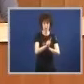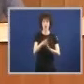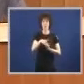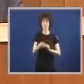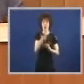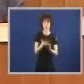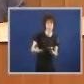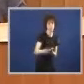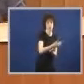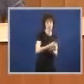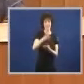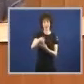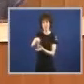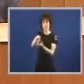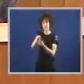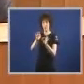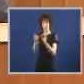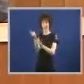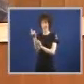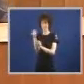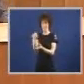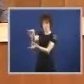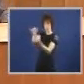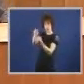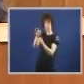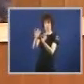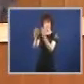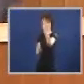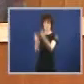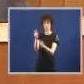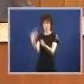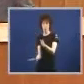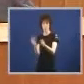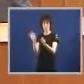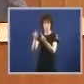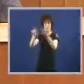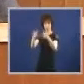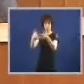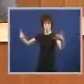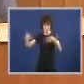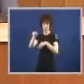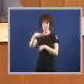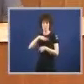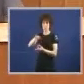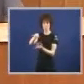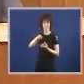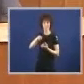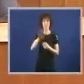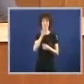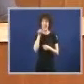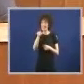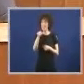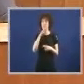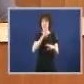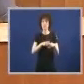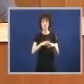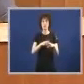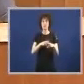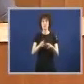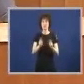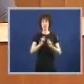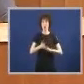recadación e tamén impostos ás rendas do capital, impostos ás grandes fortunas, impostos á xente que máis ten. porque aquí o que é igualador social, o que xera igualdade